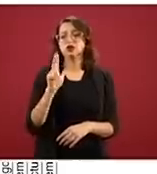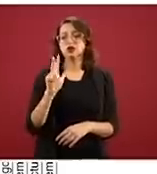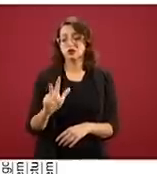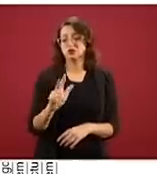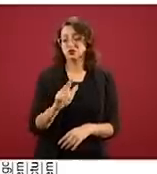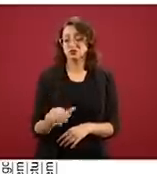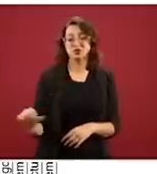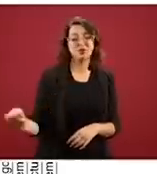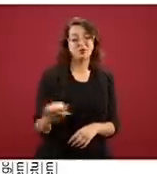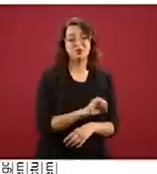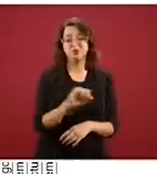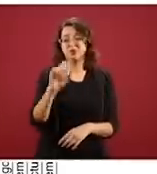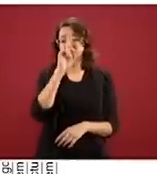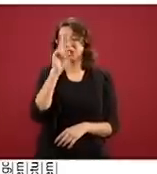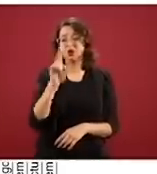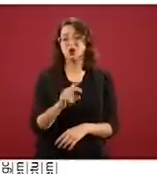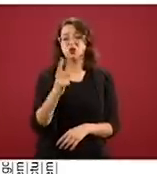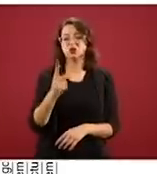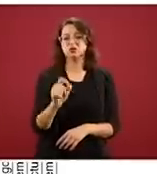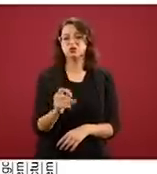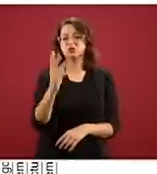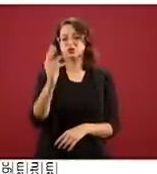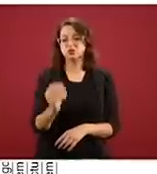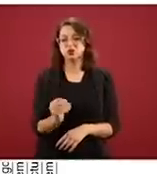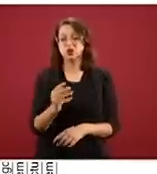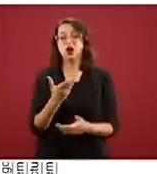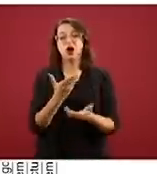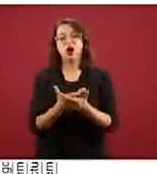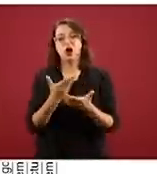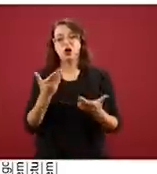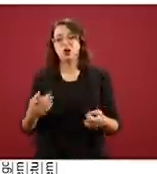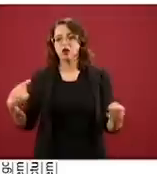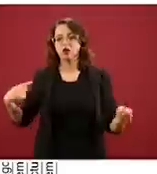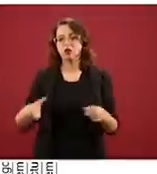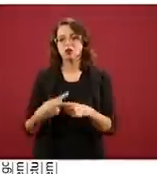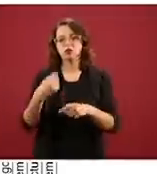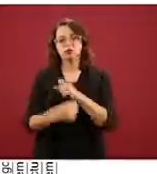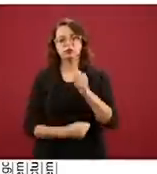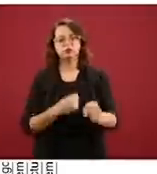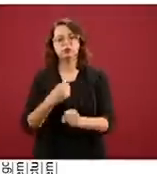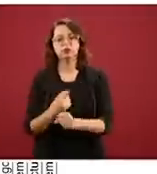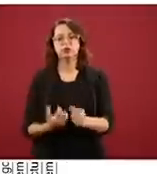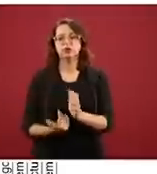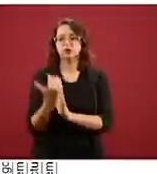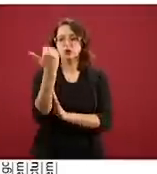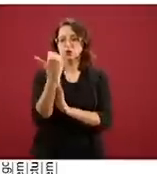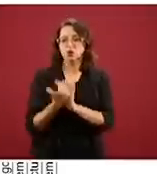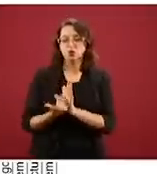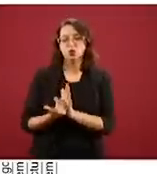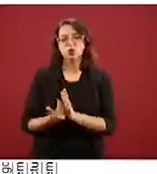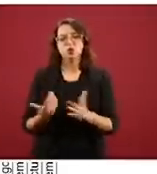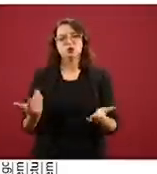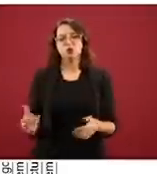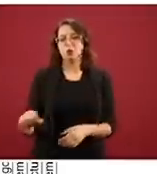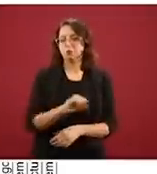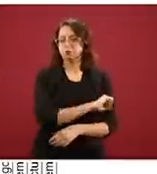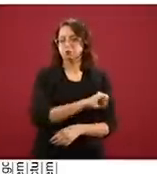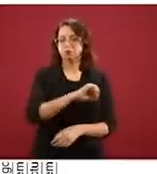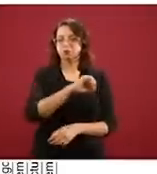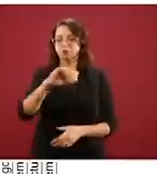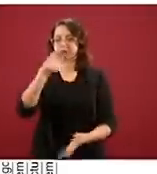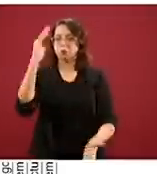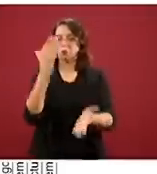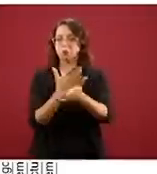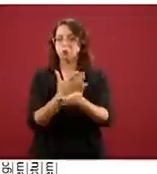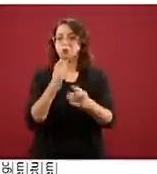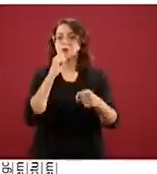incrementa de manera importante, 2.9, y aquí viene una baja, no solo se rompe la tendencia de crecimiento, sino que hay